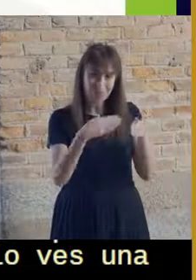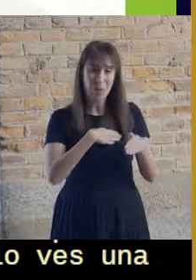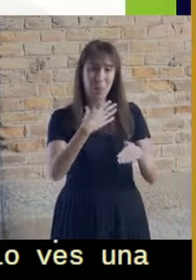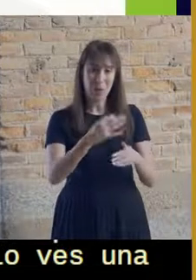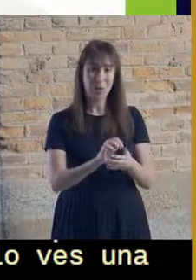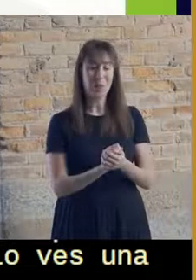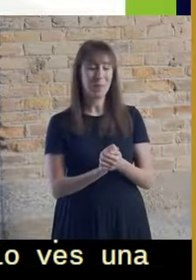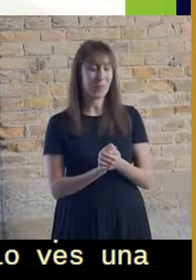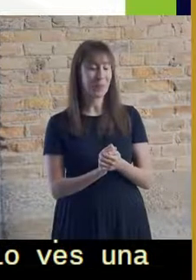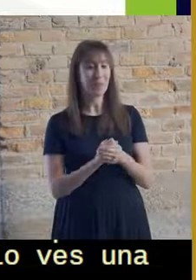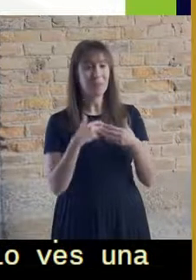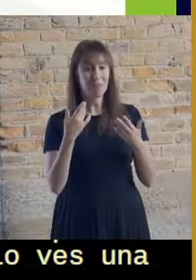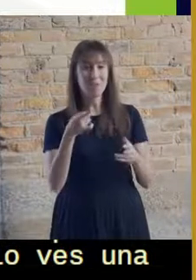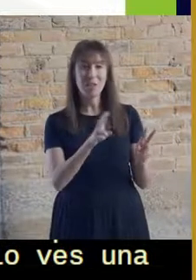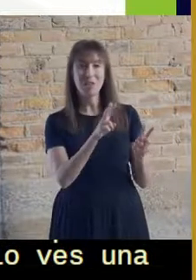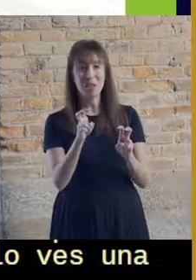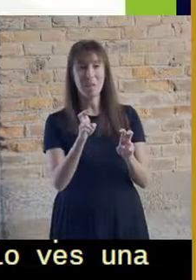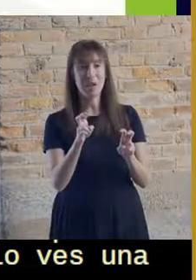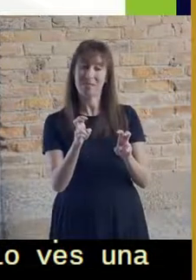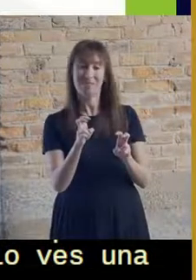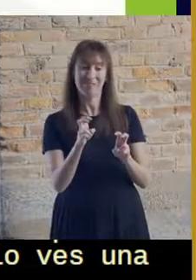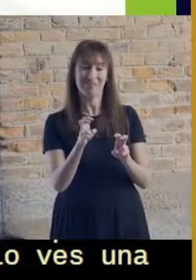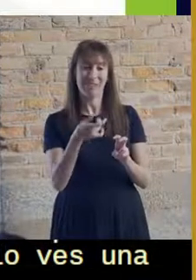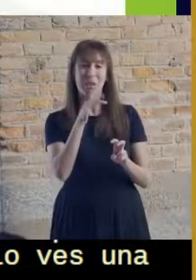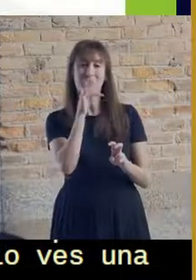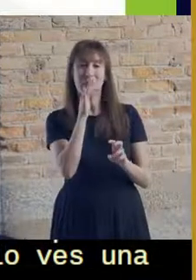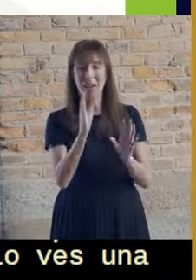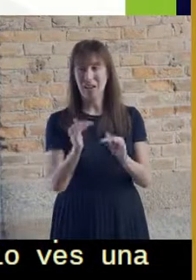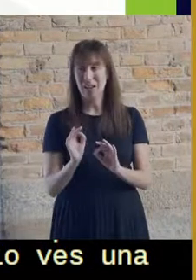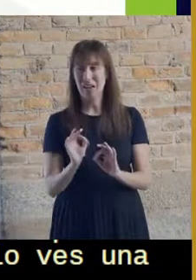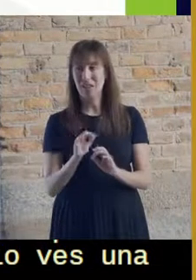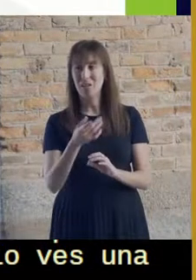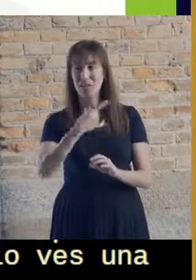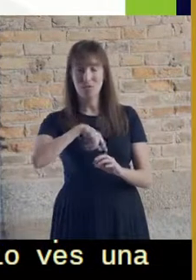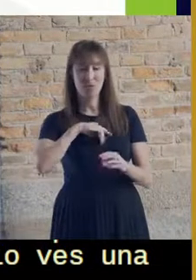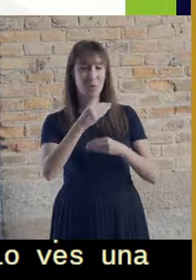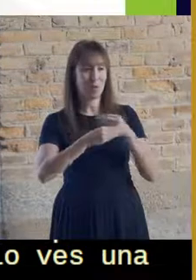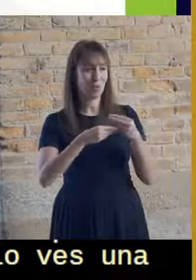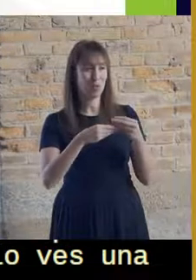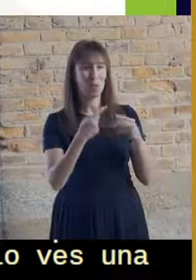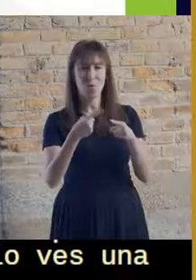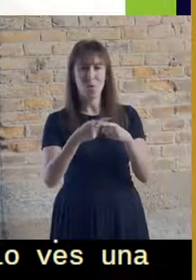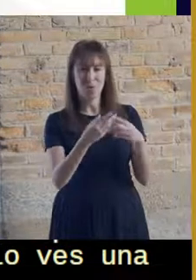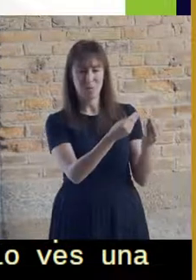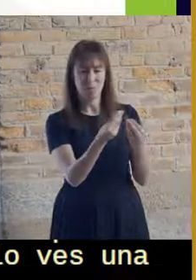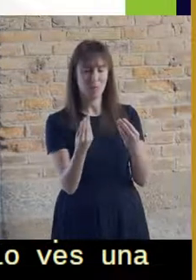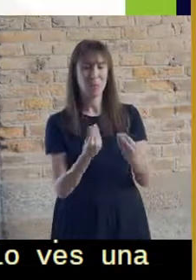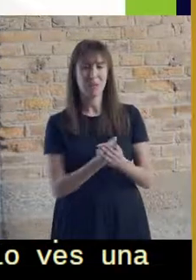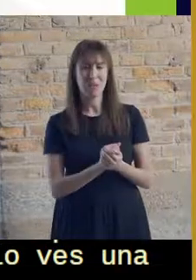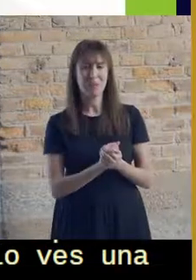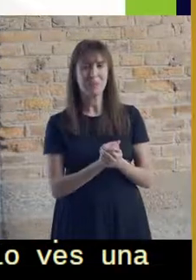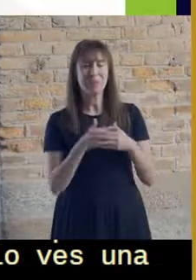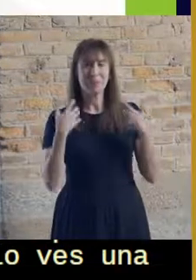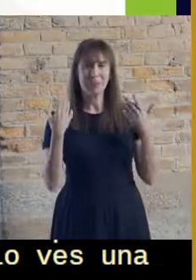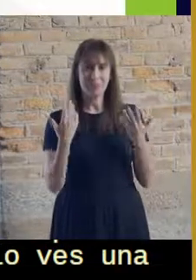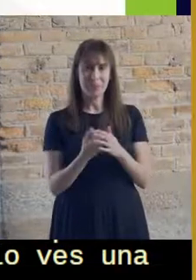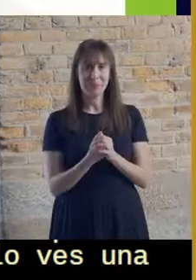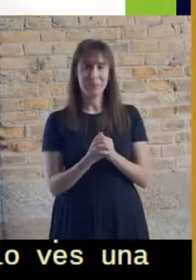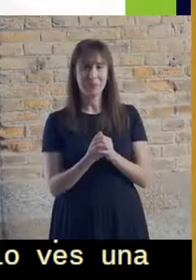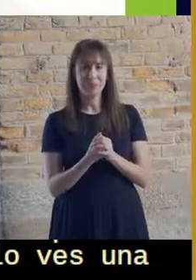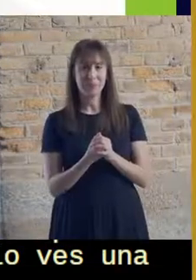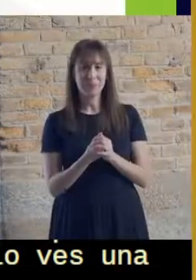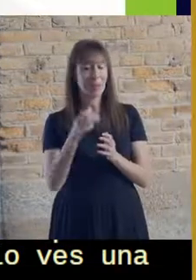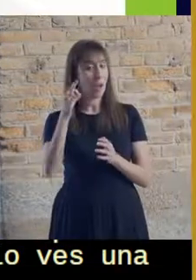función vale Esto es algo que todavía lo hemos teniendo pendiente de todas maneras hemos hecho un montón un montón un montón de cosas ya entonces el